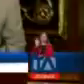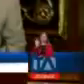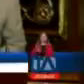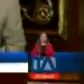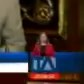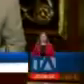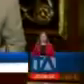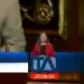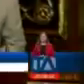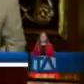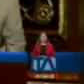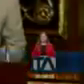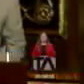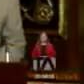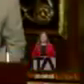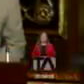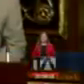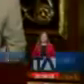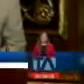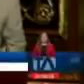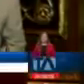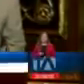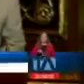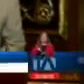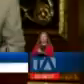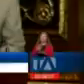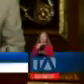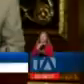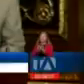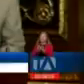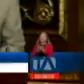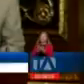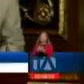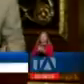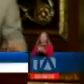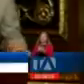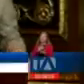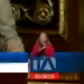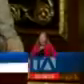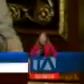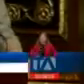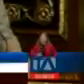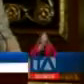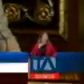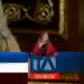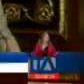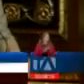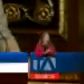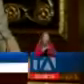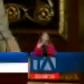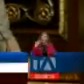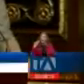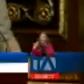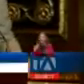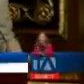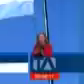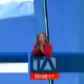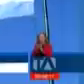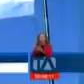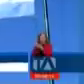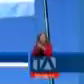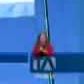años. La ciudad les agradece y yo también a título personal les agradezco tanta